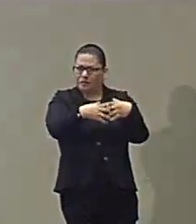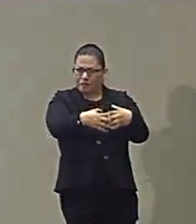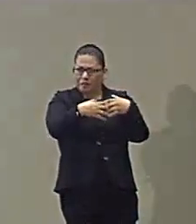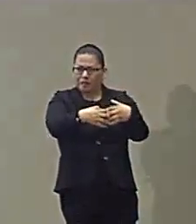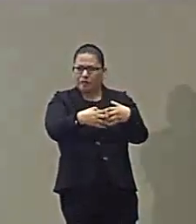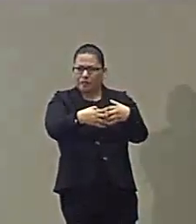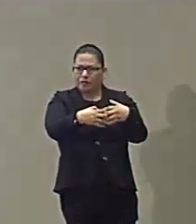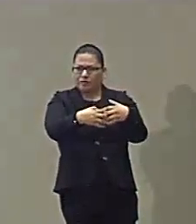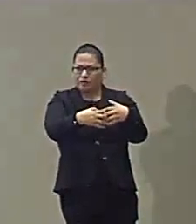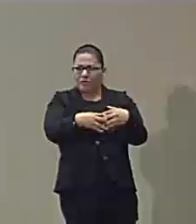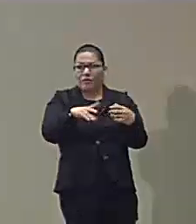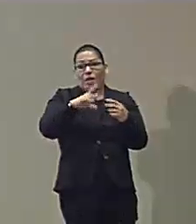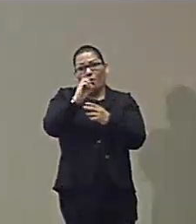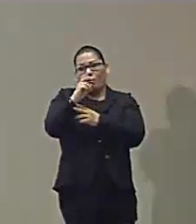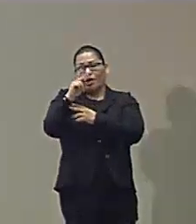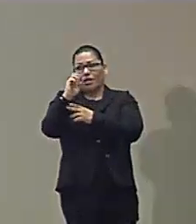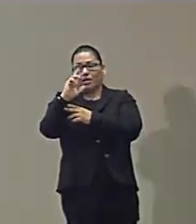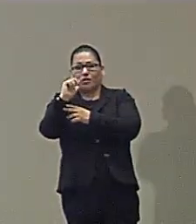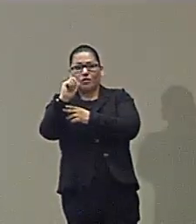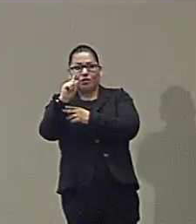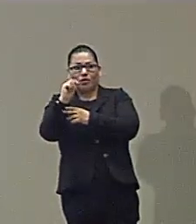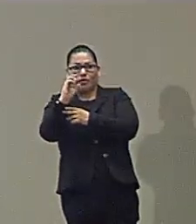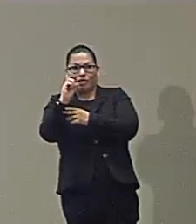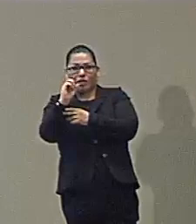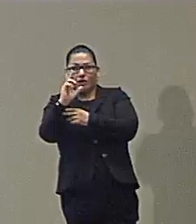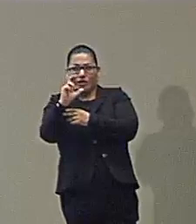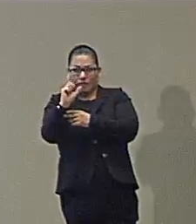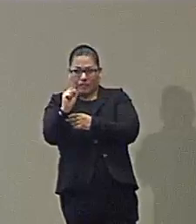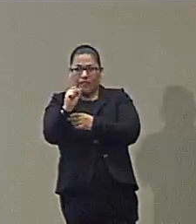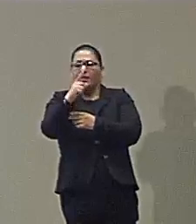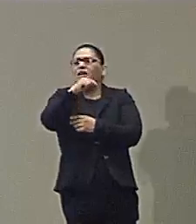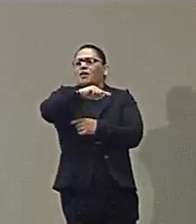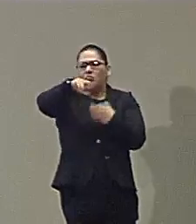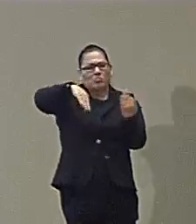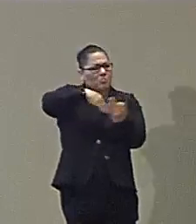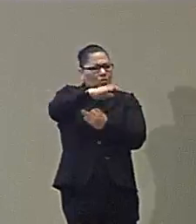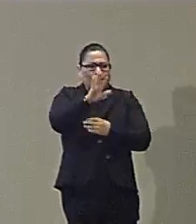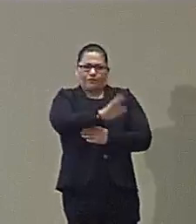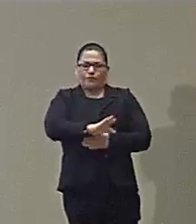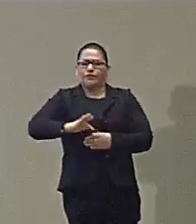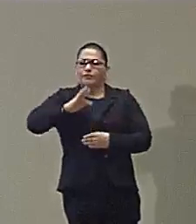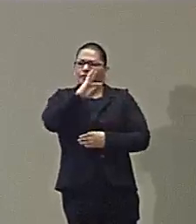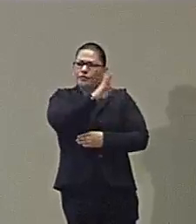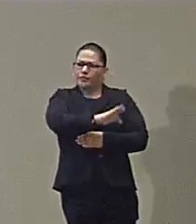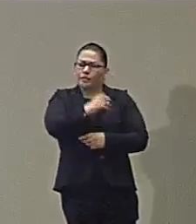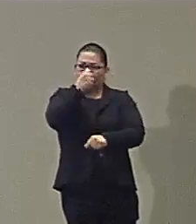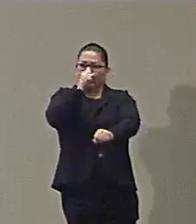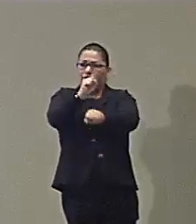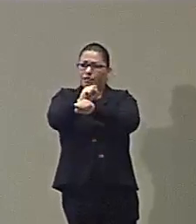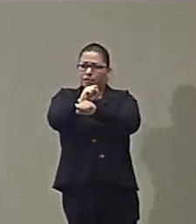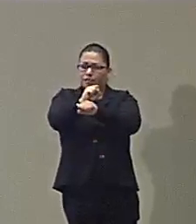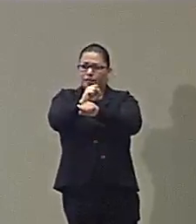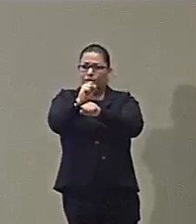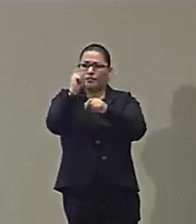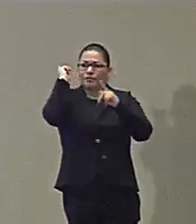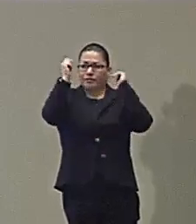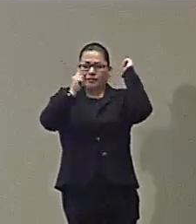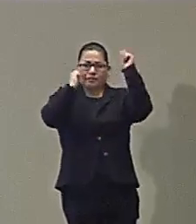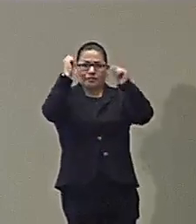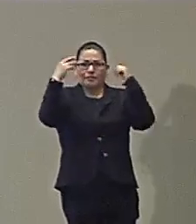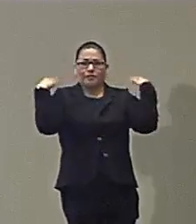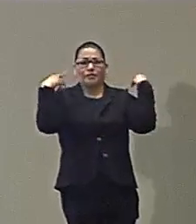ganan los turoperadores y donde gana el estado de manera sustancial así que yo felicito al secretario de turismo al